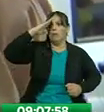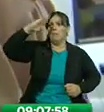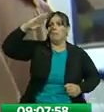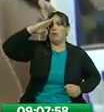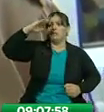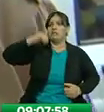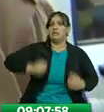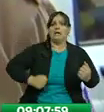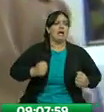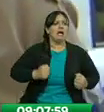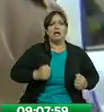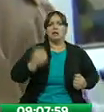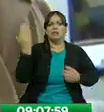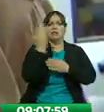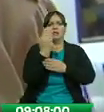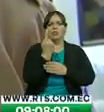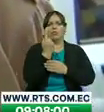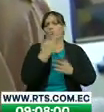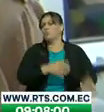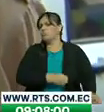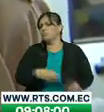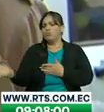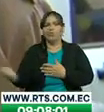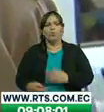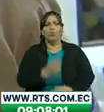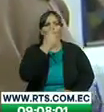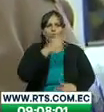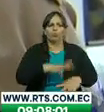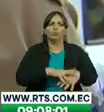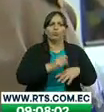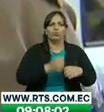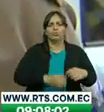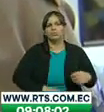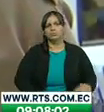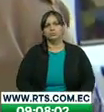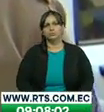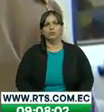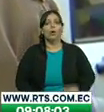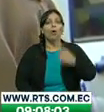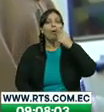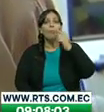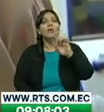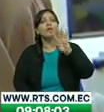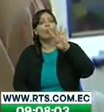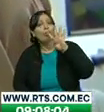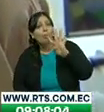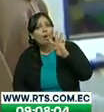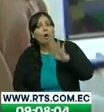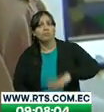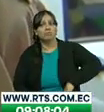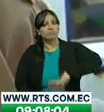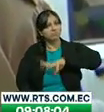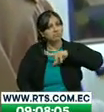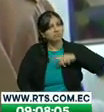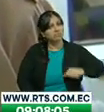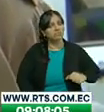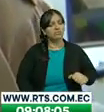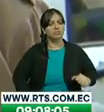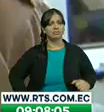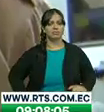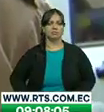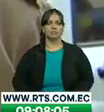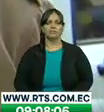pero habían salido en precipitada carrera. Eran cuatro individuos los que salieron, los mismos que habían ingresado al local, y